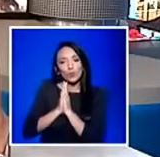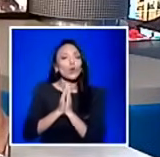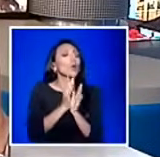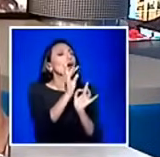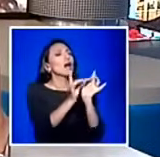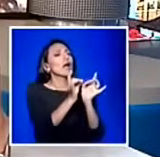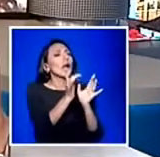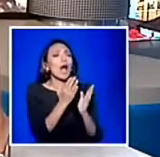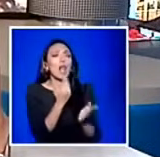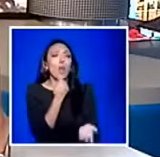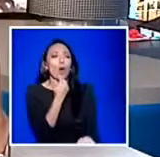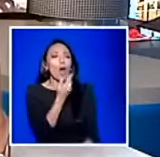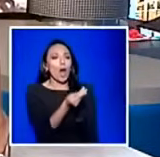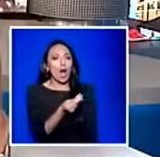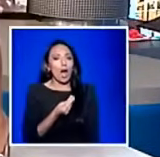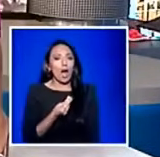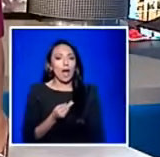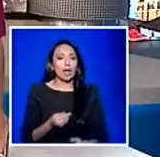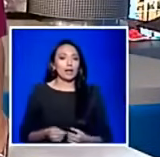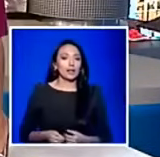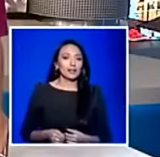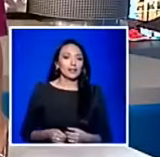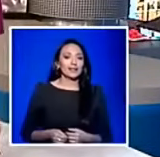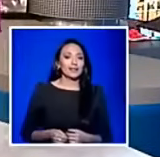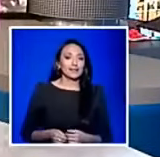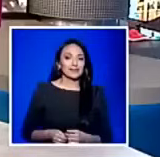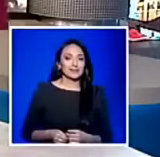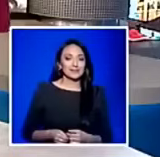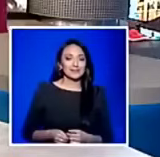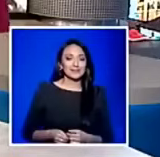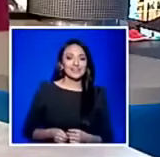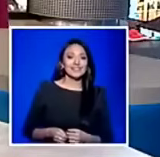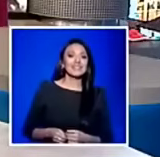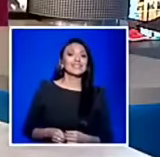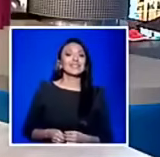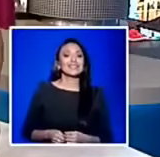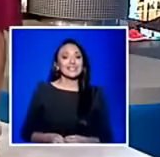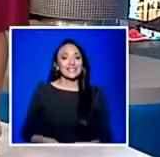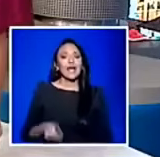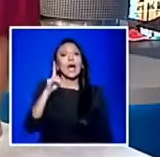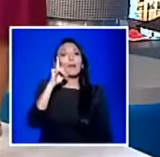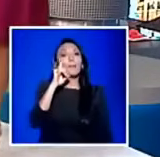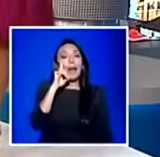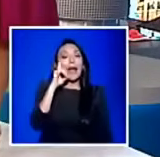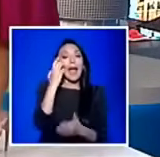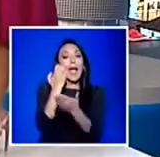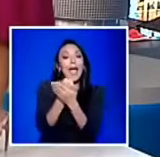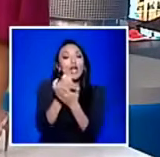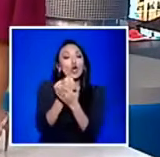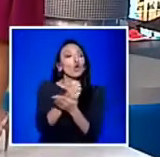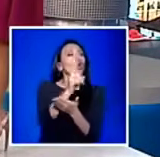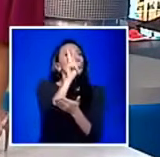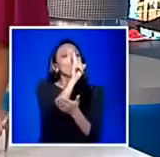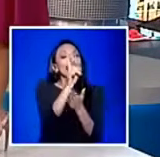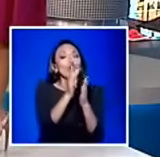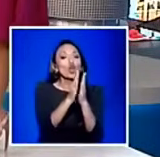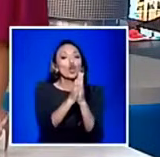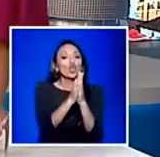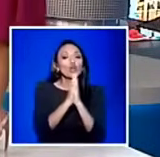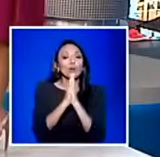alguito. Mira eso. Y nos saca pica. Para que se reactive la economía, no pida regalado, no, por